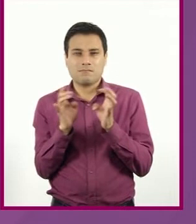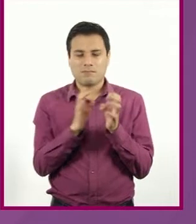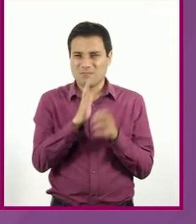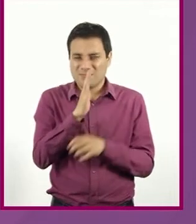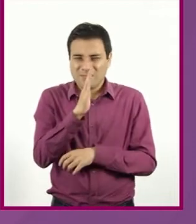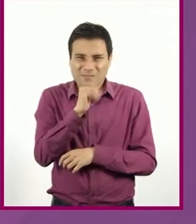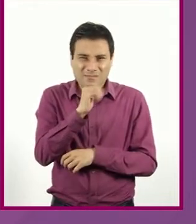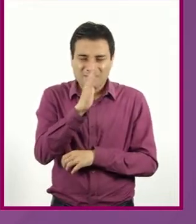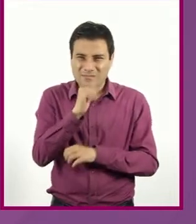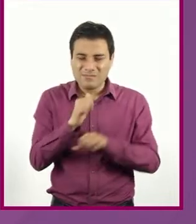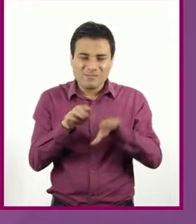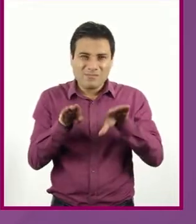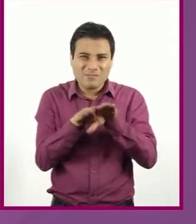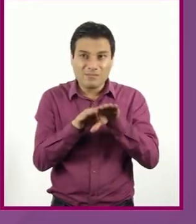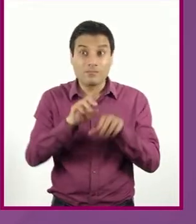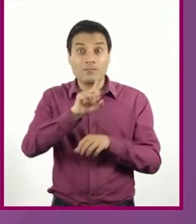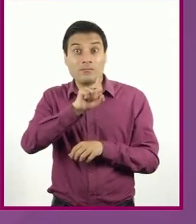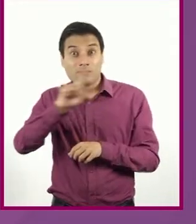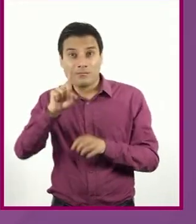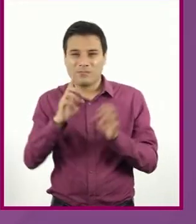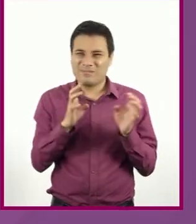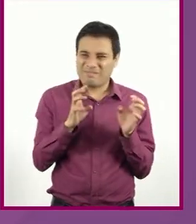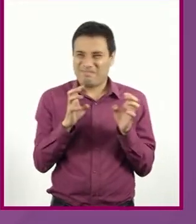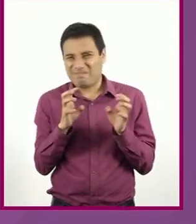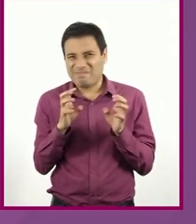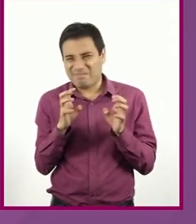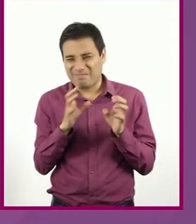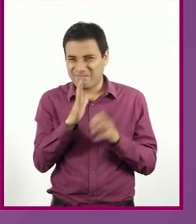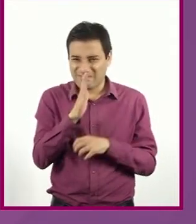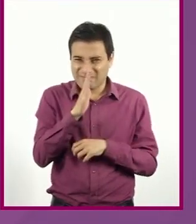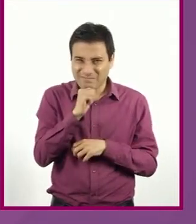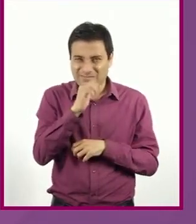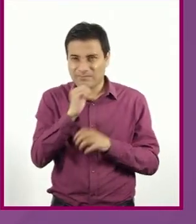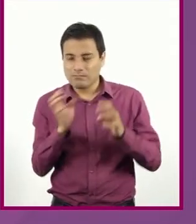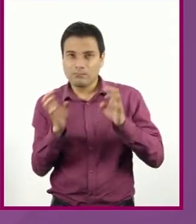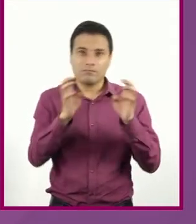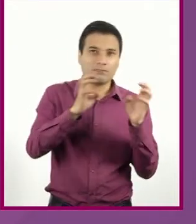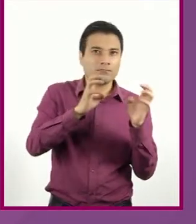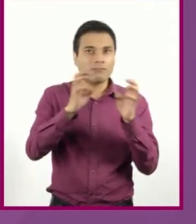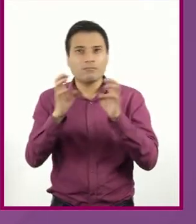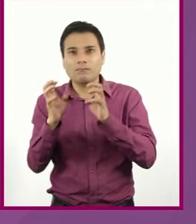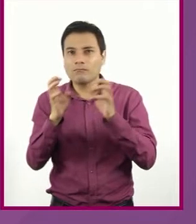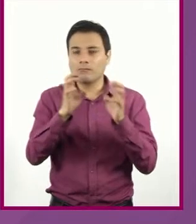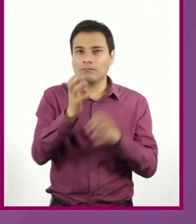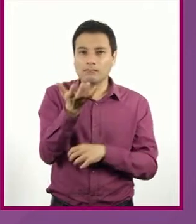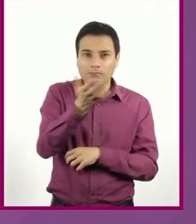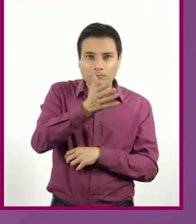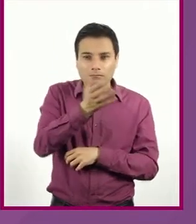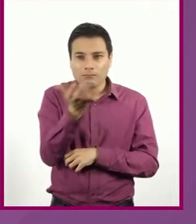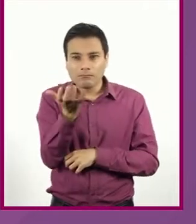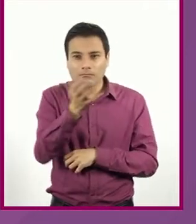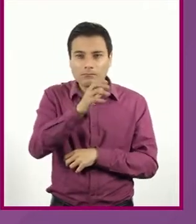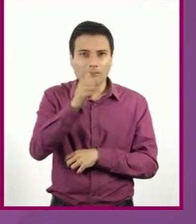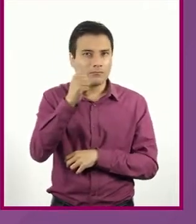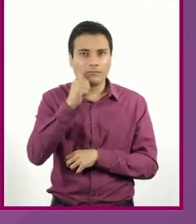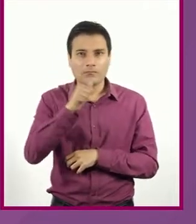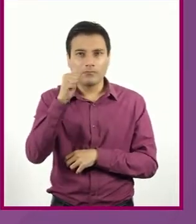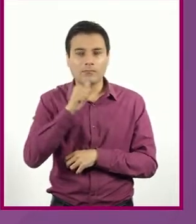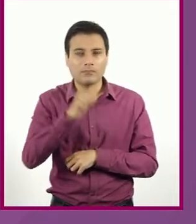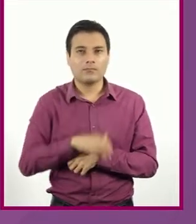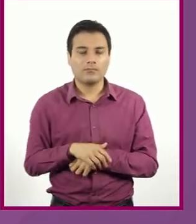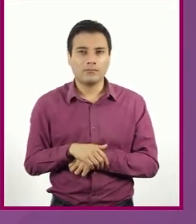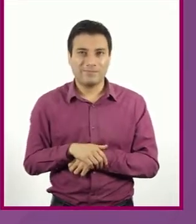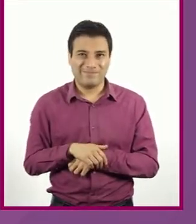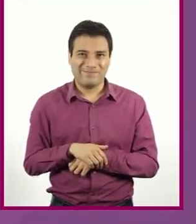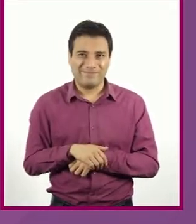se proyectara hacia la derecha con toda su fuerza, siempre volvía a balancearse hasta recuperar la posición anterior, sobre